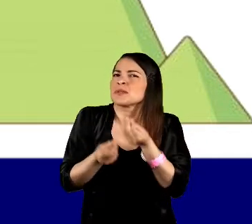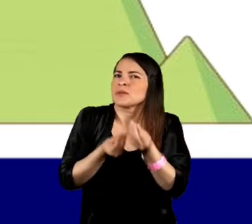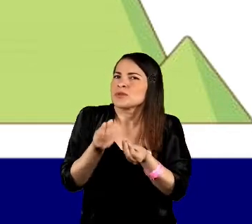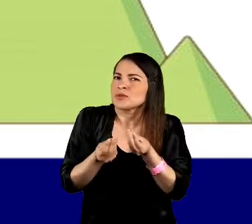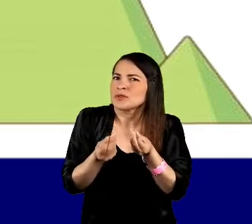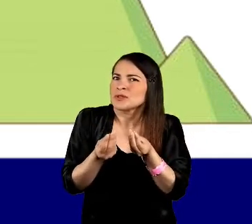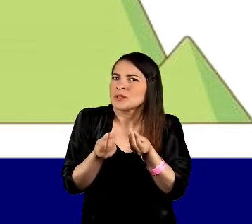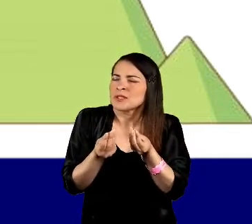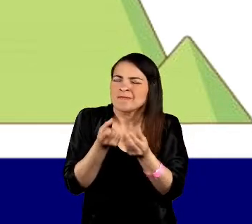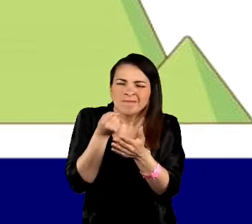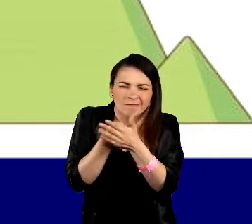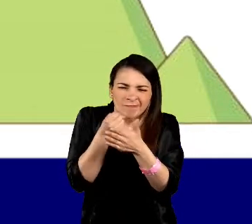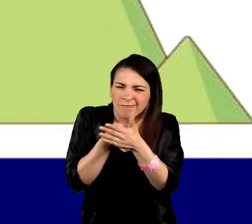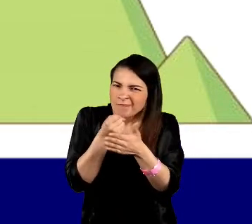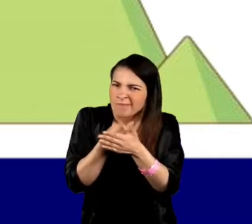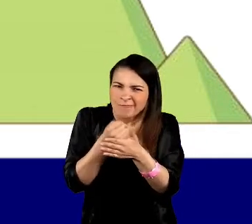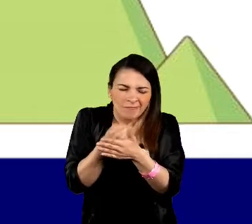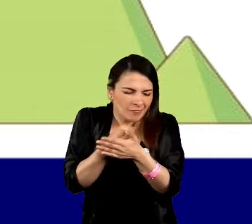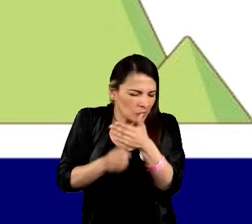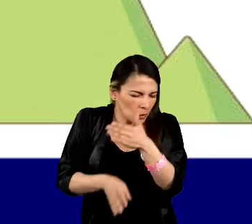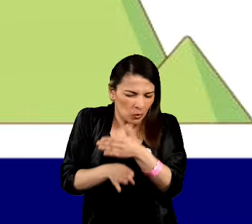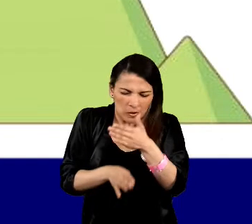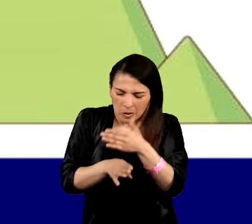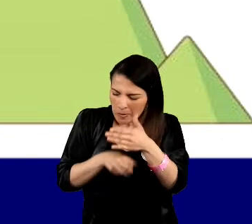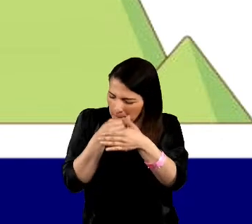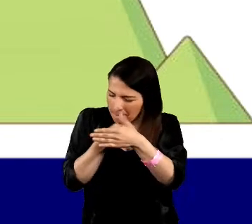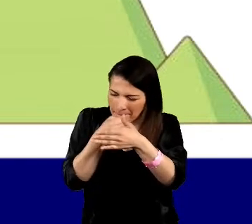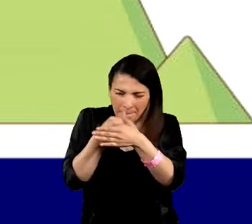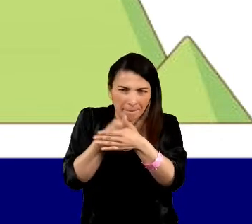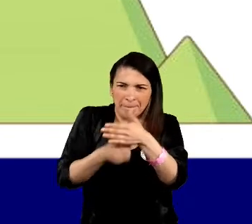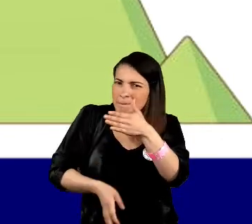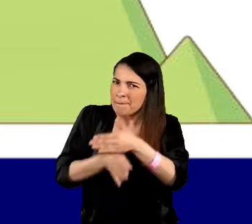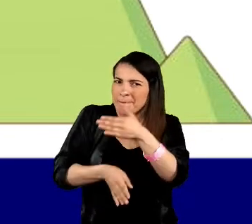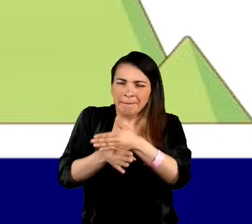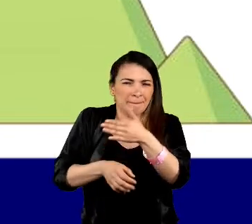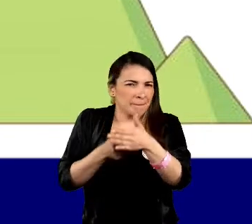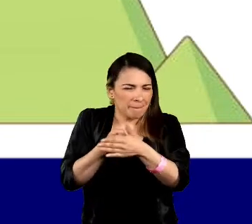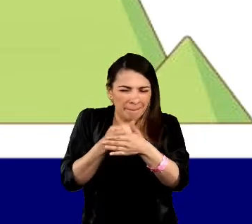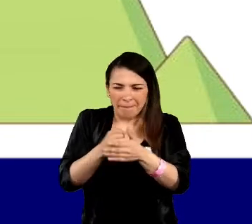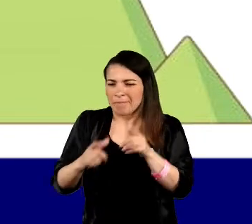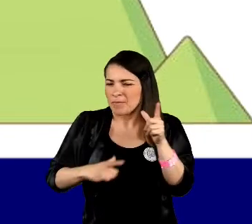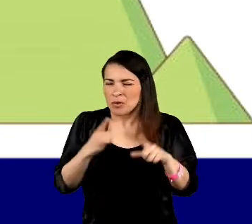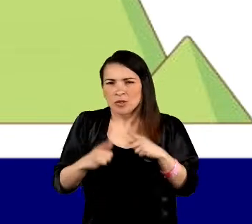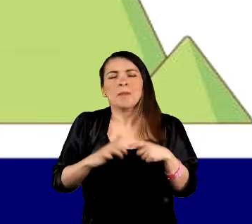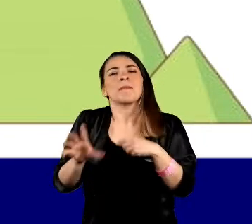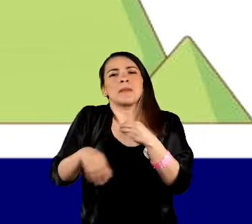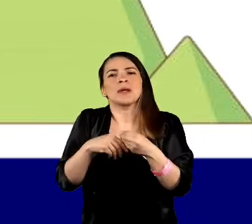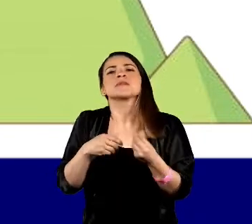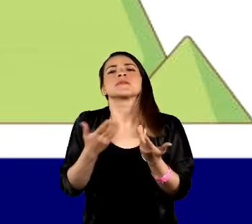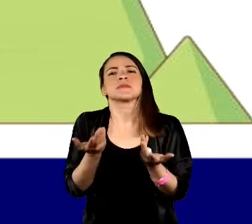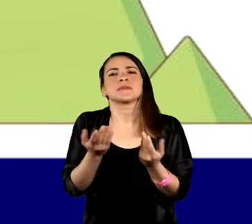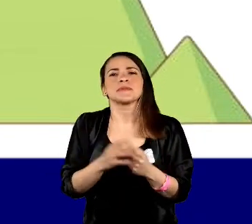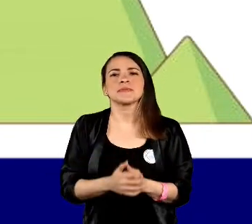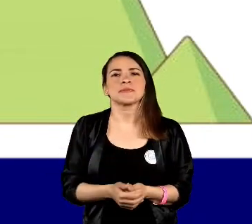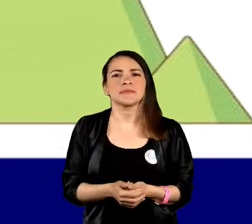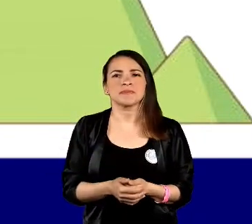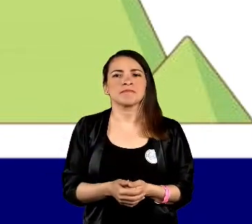perseverancias clave clave te saca de abajo qué más